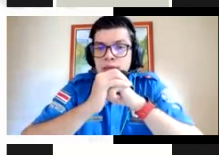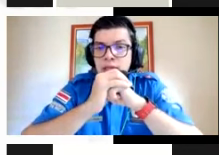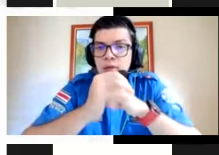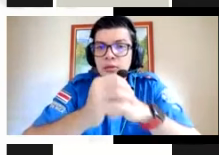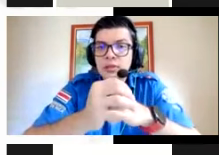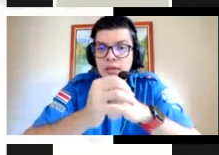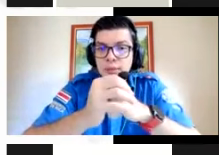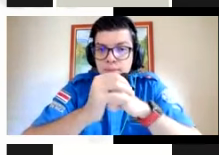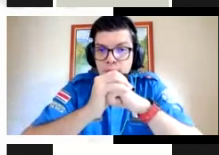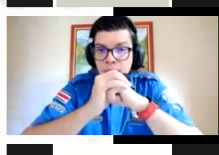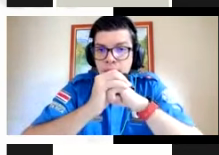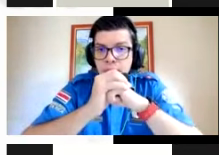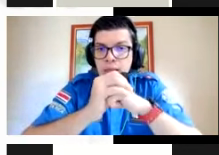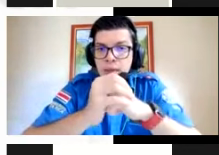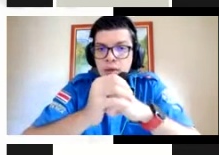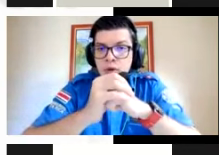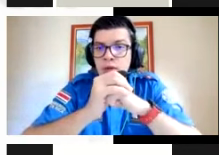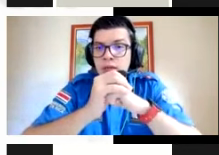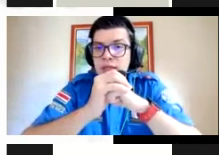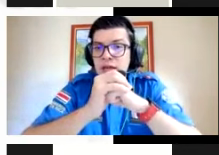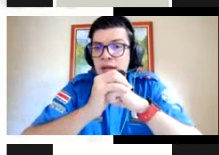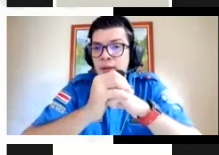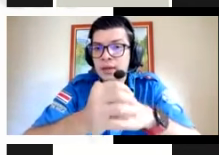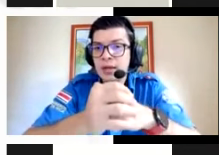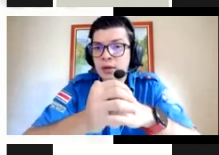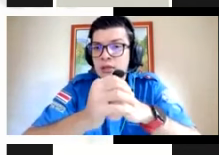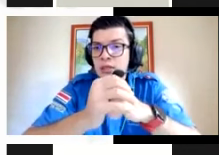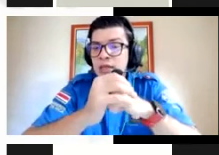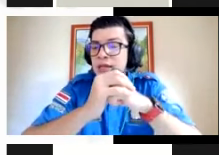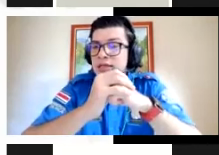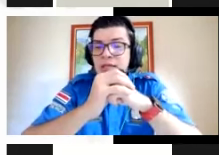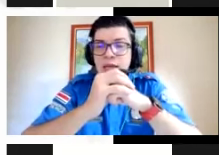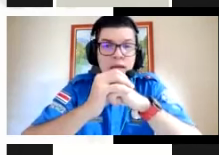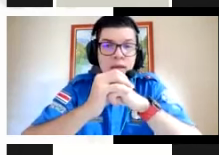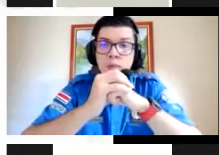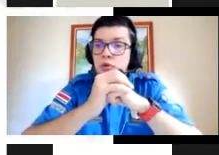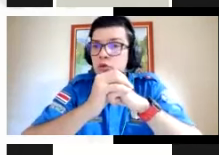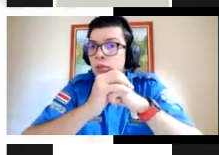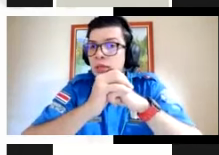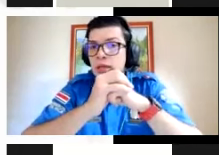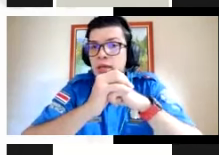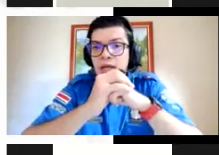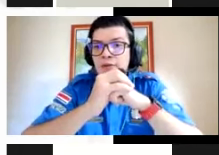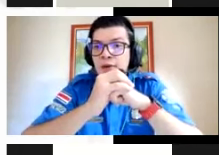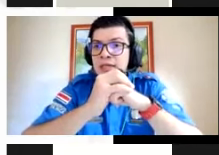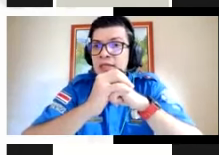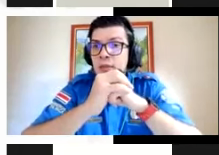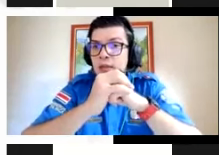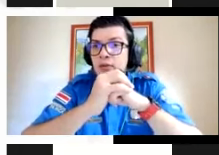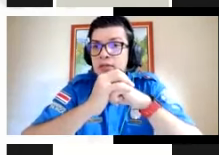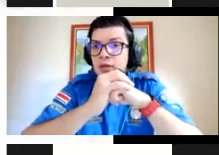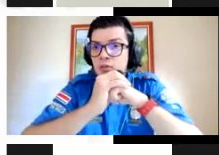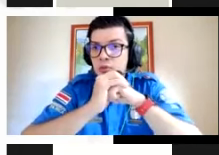Ese cilindro está a la par del microondas, a la par de la cocina, cerca de mucho material